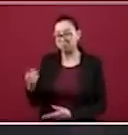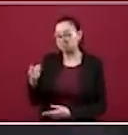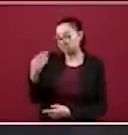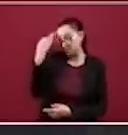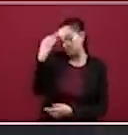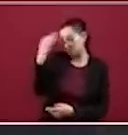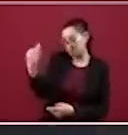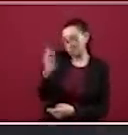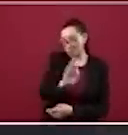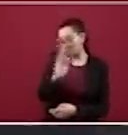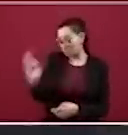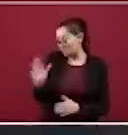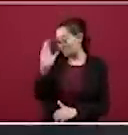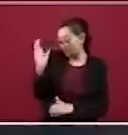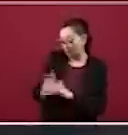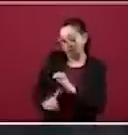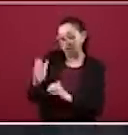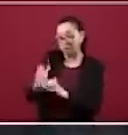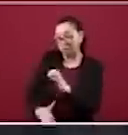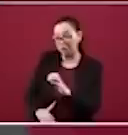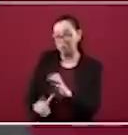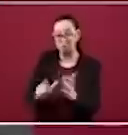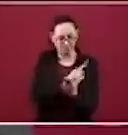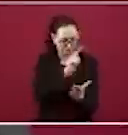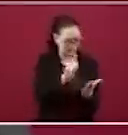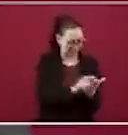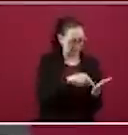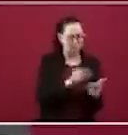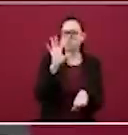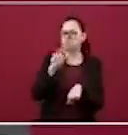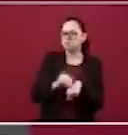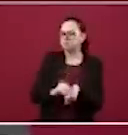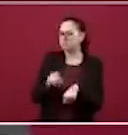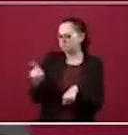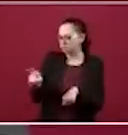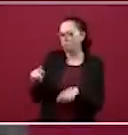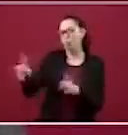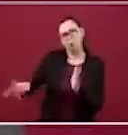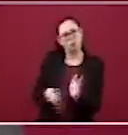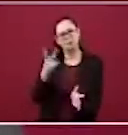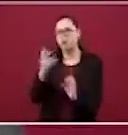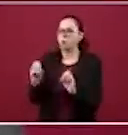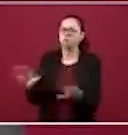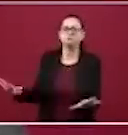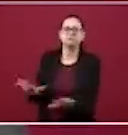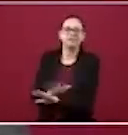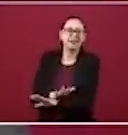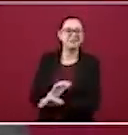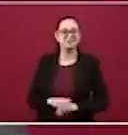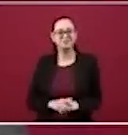y de acuerdo a la ley puede haber cambios, puede haber renovación.